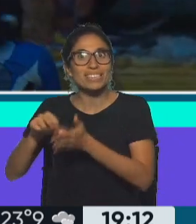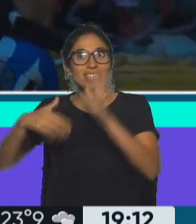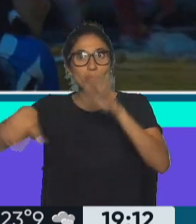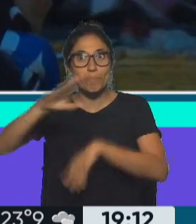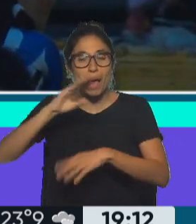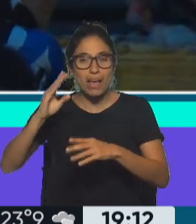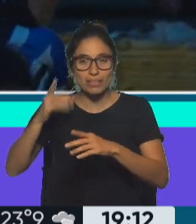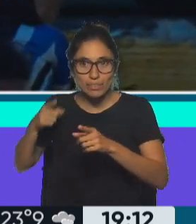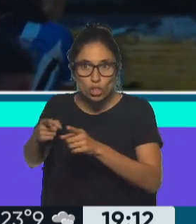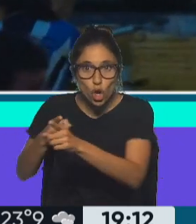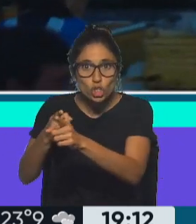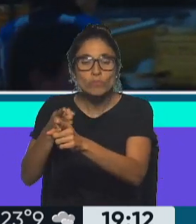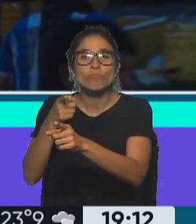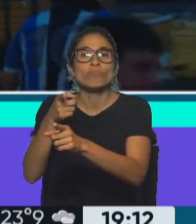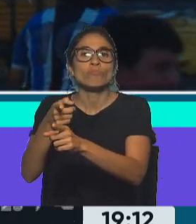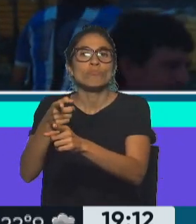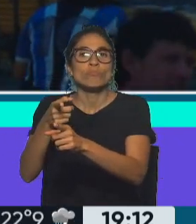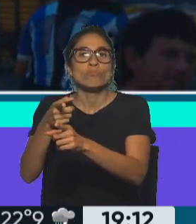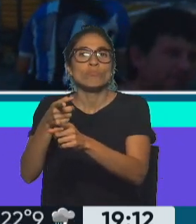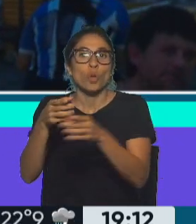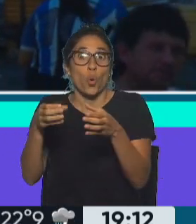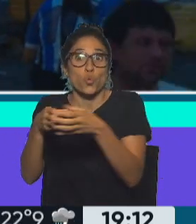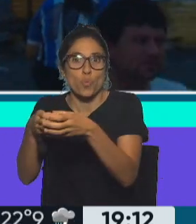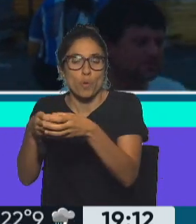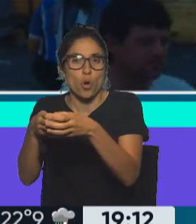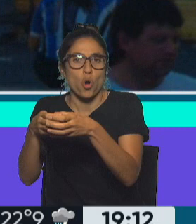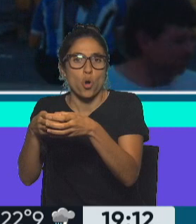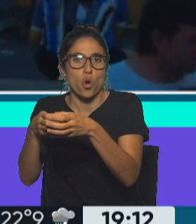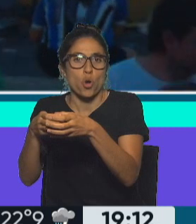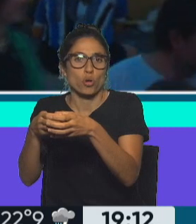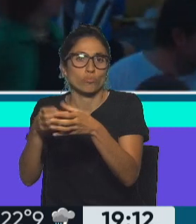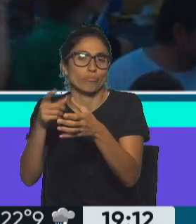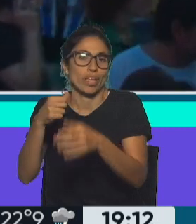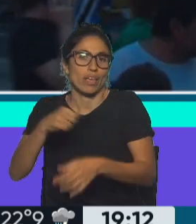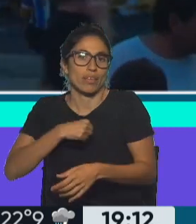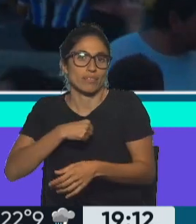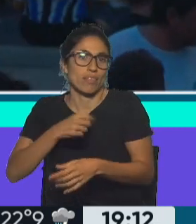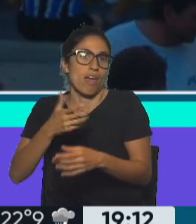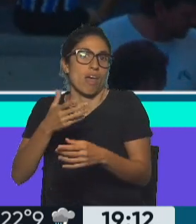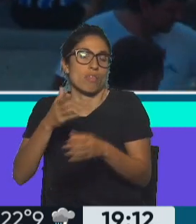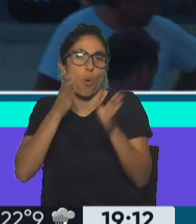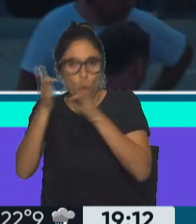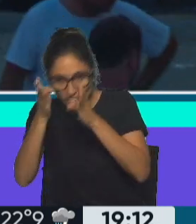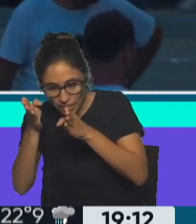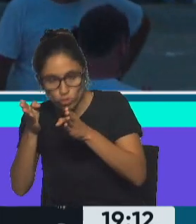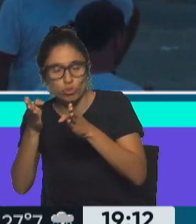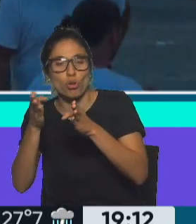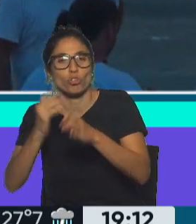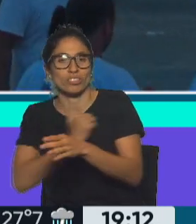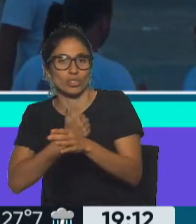también contra Sí. otras religiones, ¿no? Bien. También hay que acordarse, perdóname que te diga, que en esa época fue